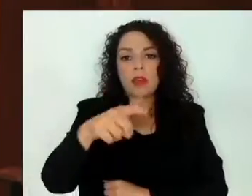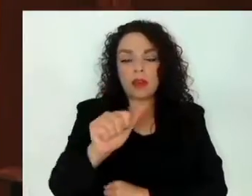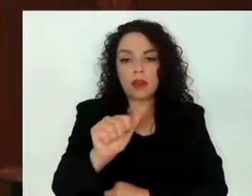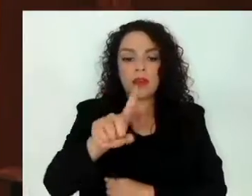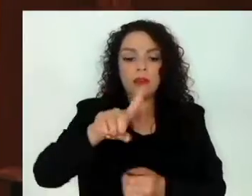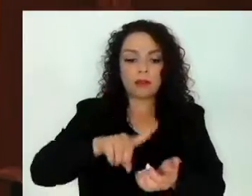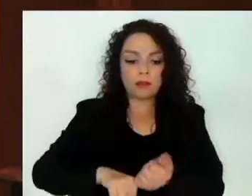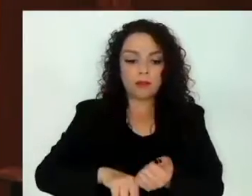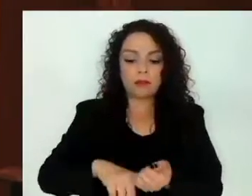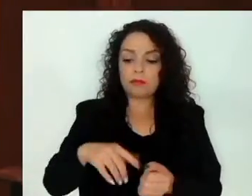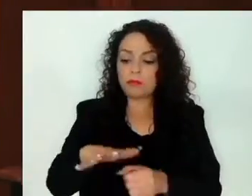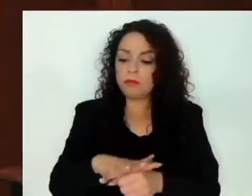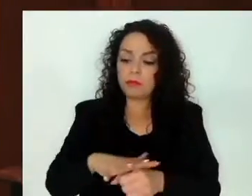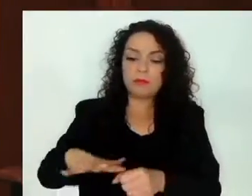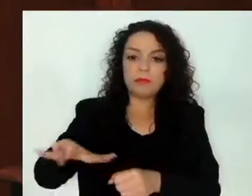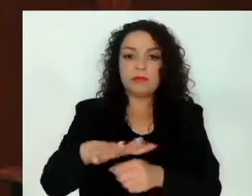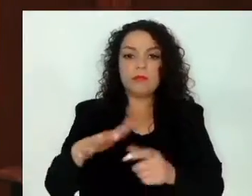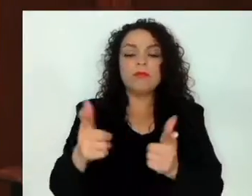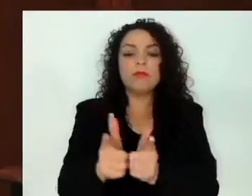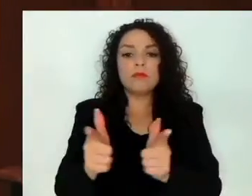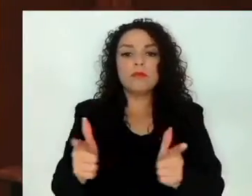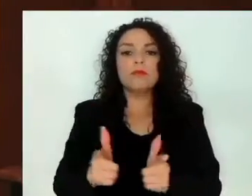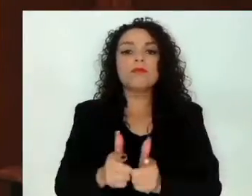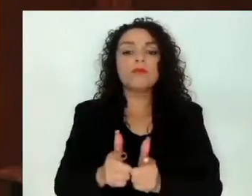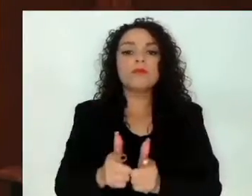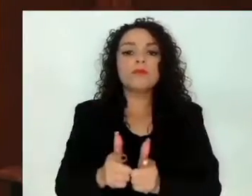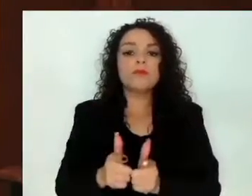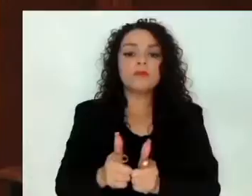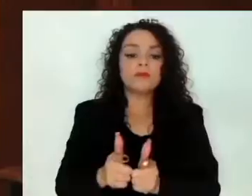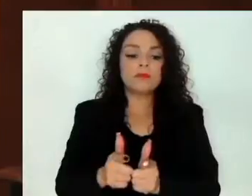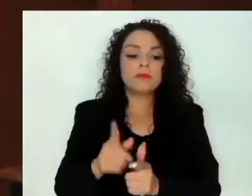Parlamentario del Partido de la Revolución Mexicana.